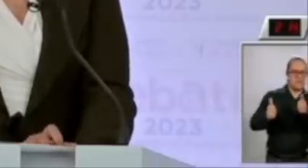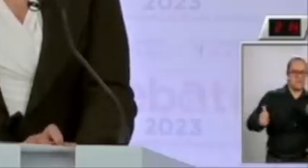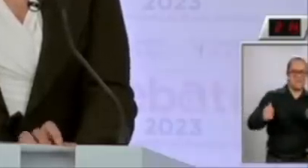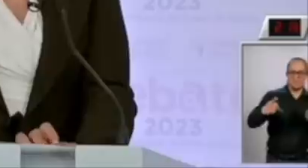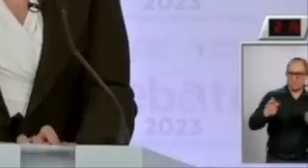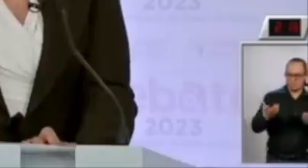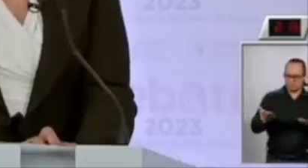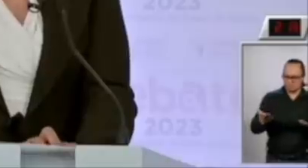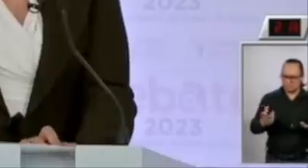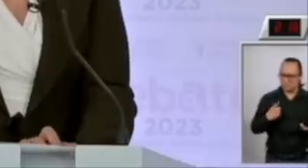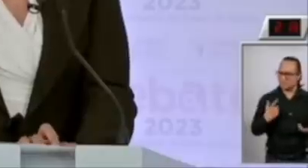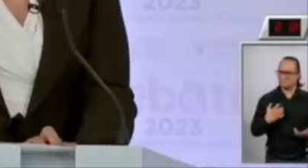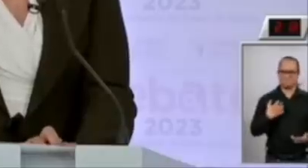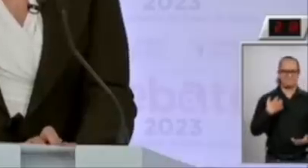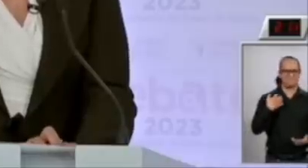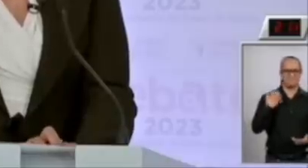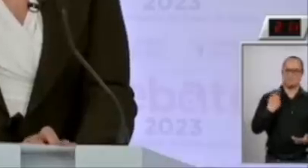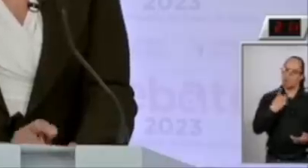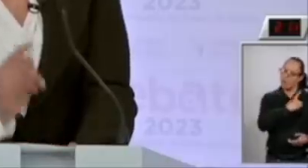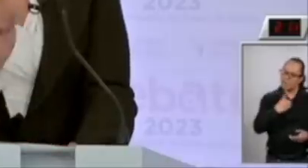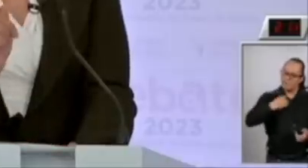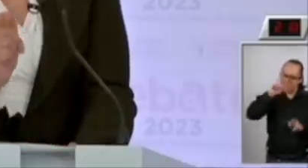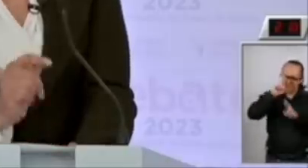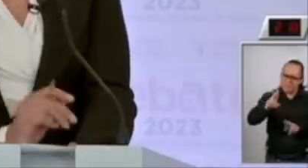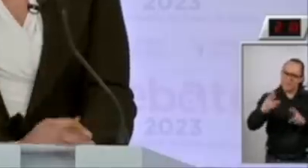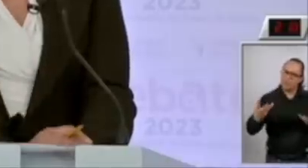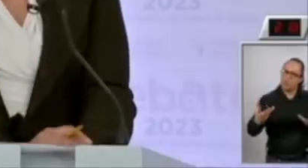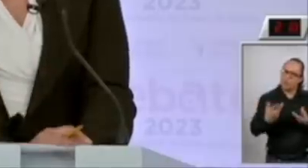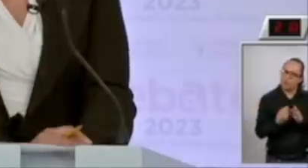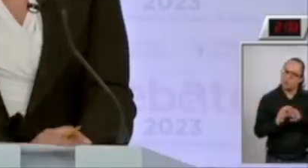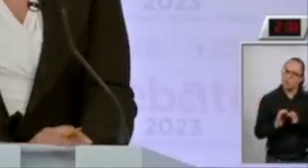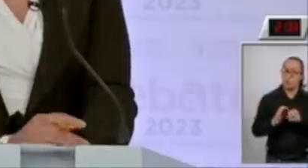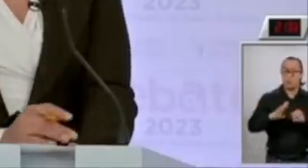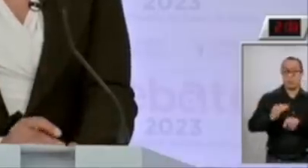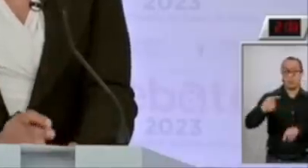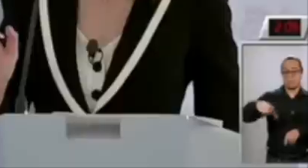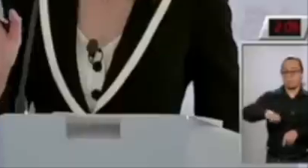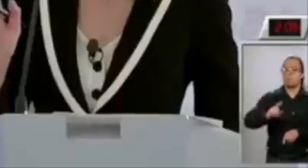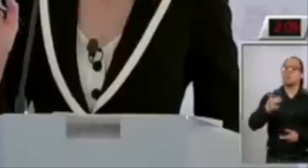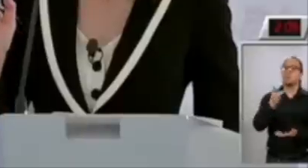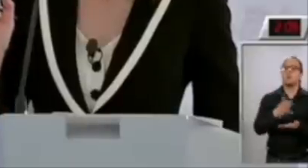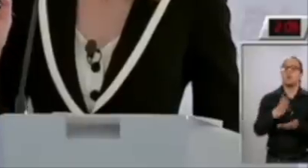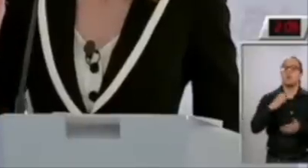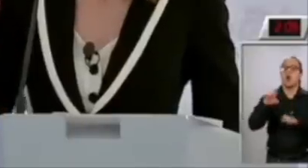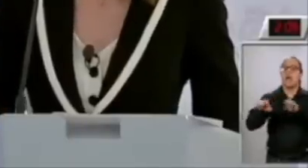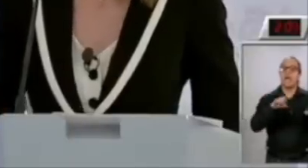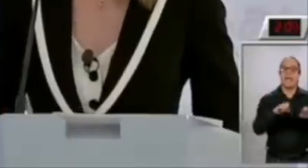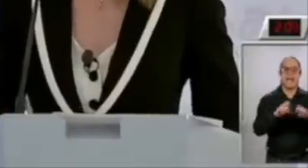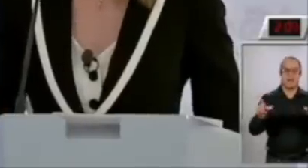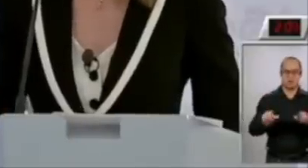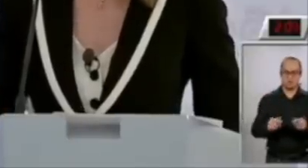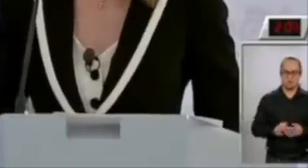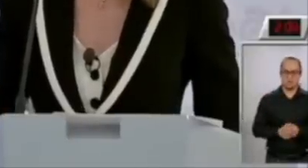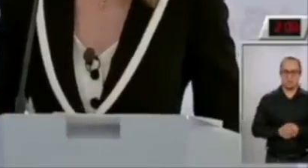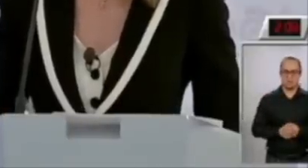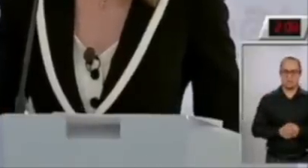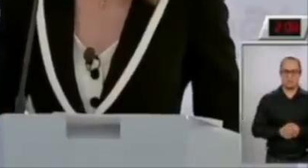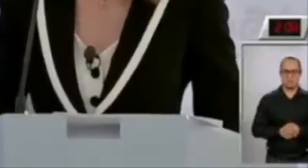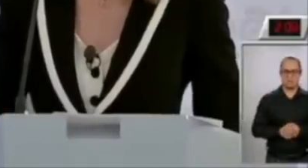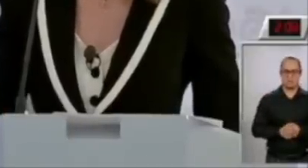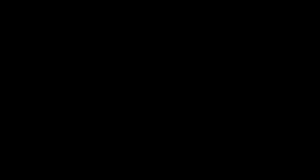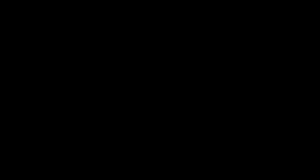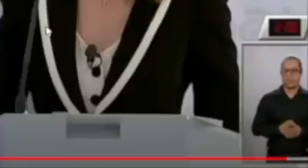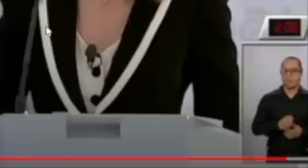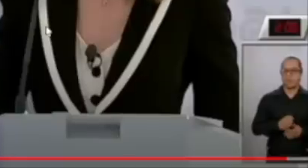me enfada. Y les pido respeto para esa gente, porque ustedes los han utilizado. ¿Qué otras propuestas tiene para los 12 millones de